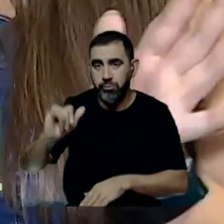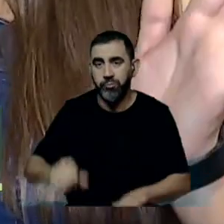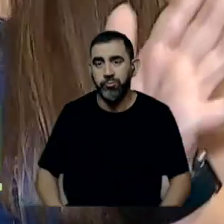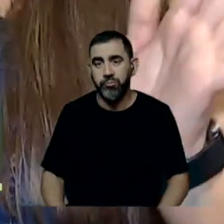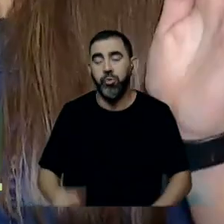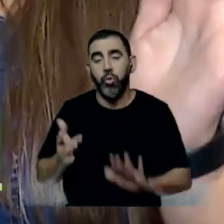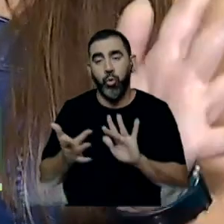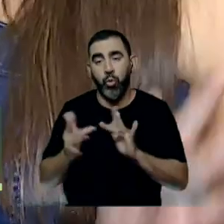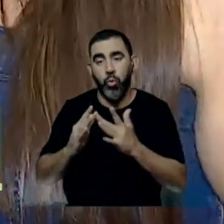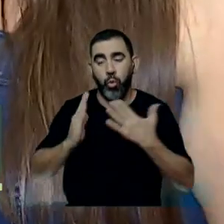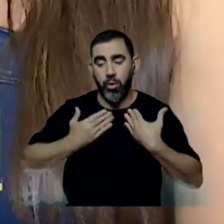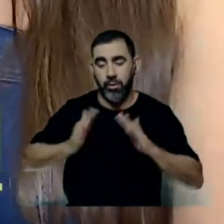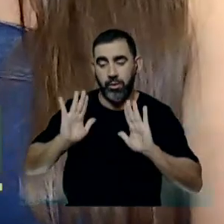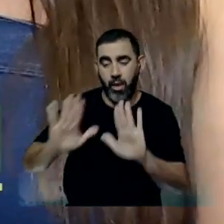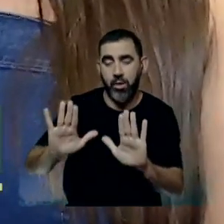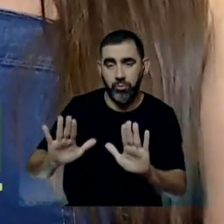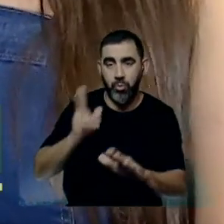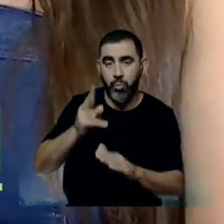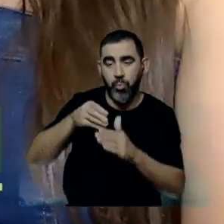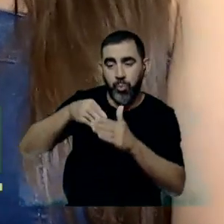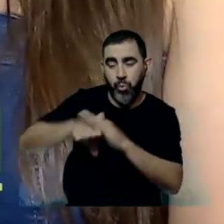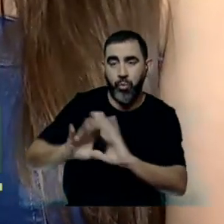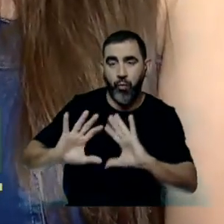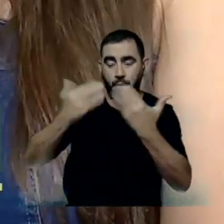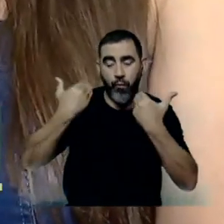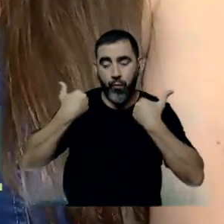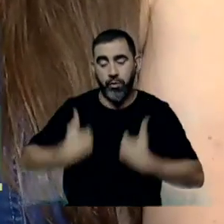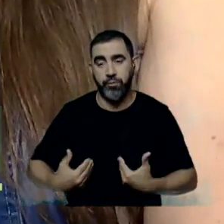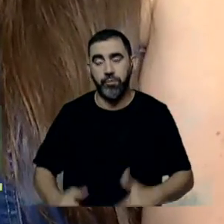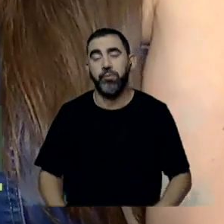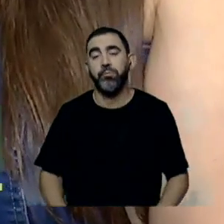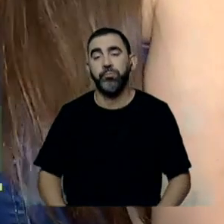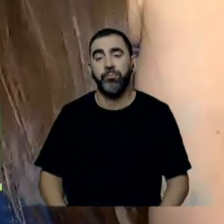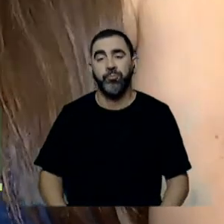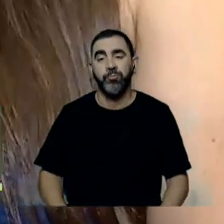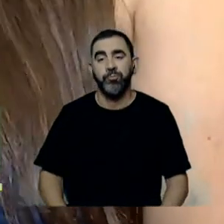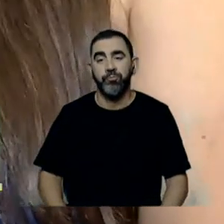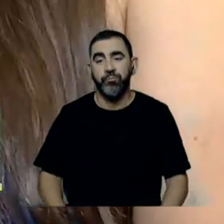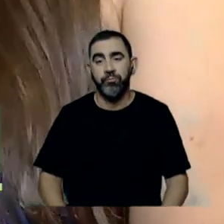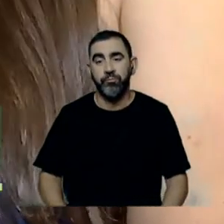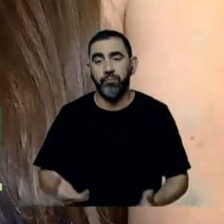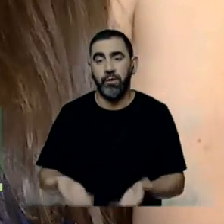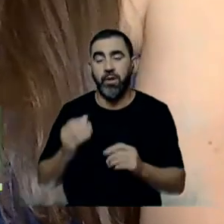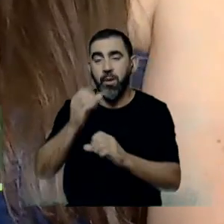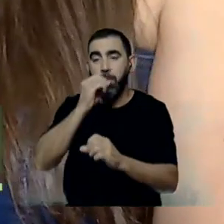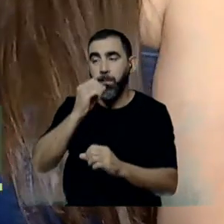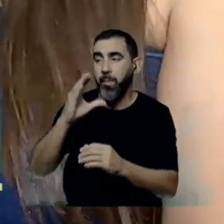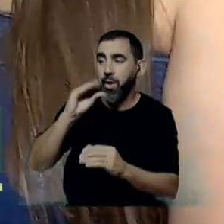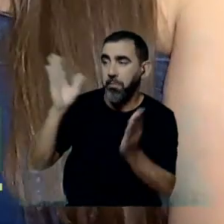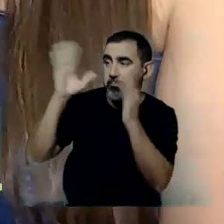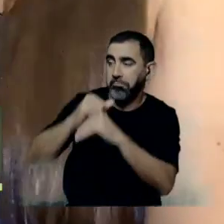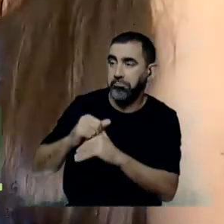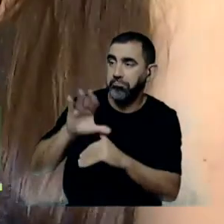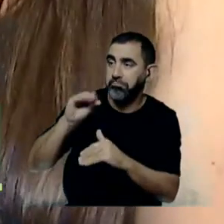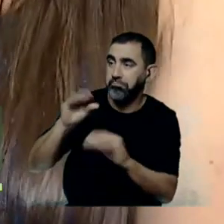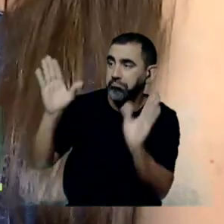que hubo contacto corporal para no dejarla entrar, es decir, violencia física. Bueno, nos retiraron los micrófonos. Nos retiraron los